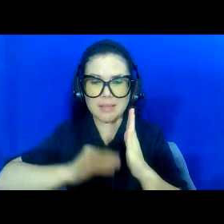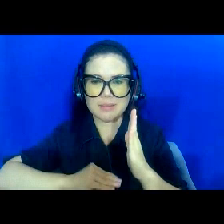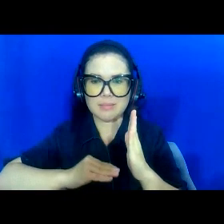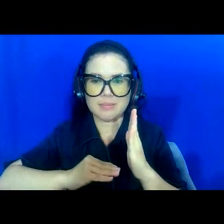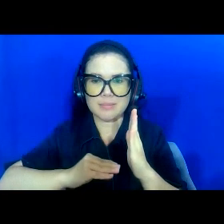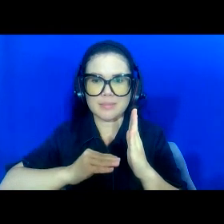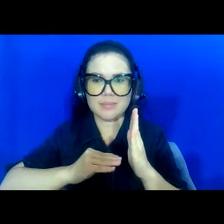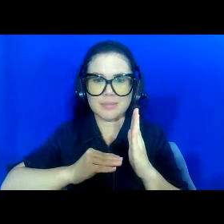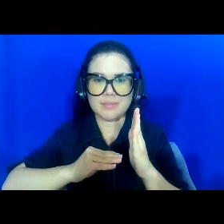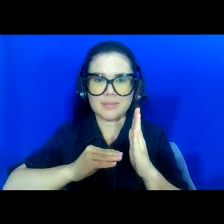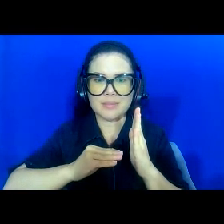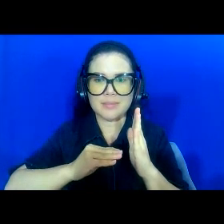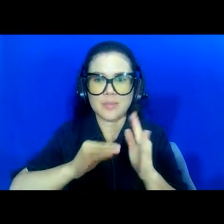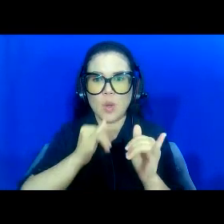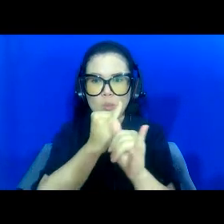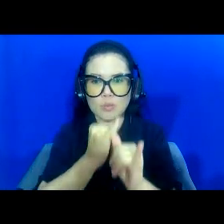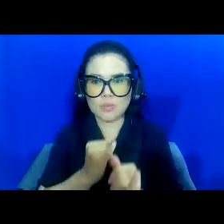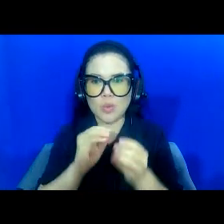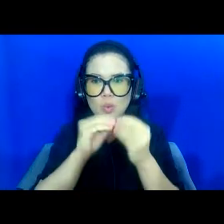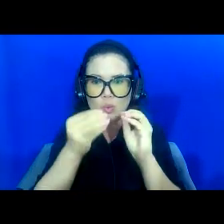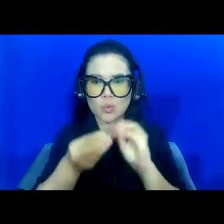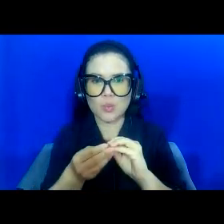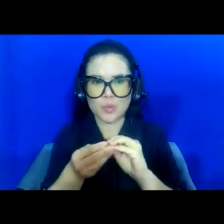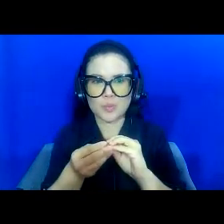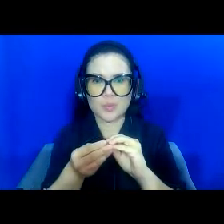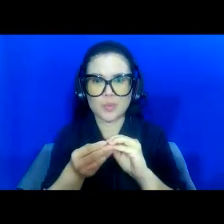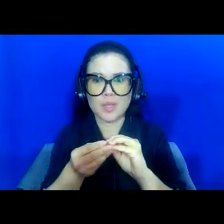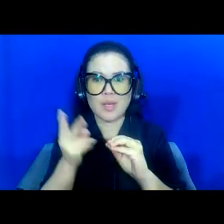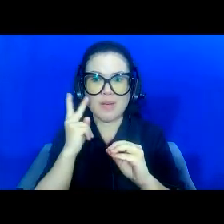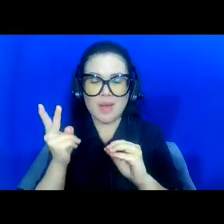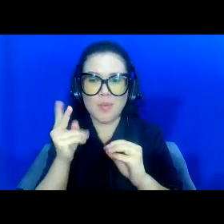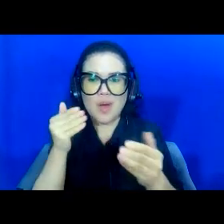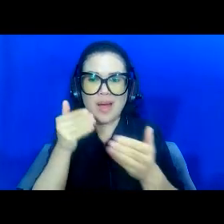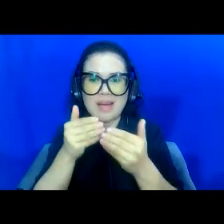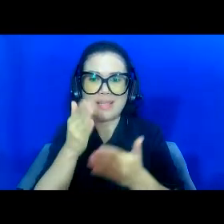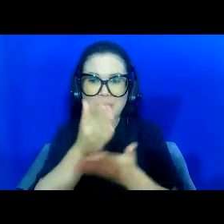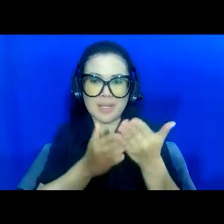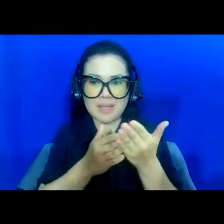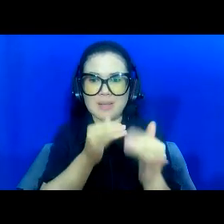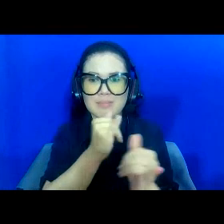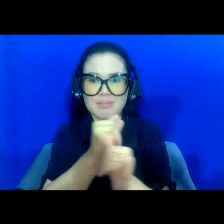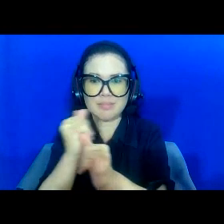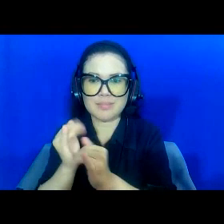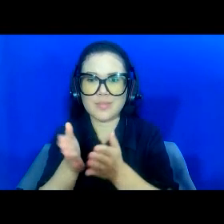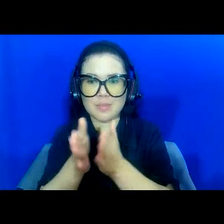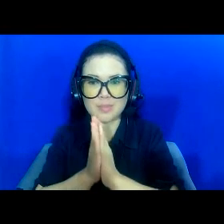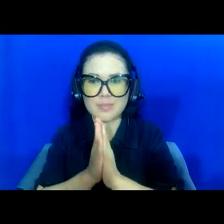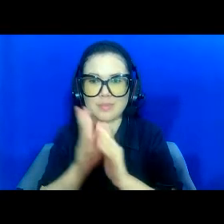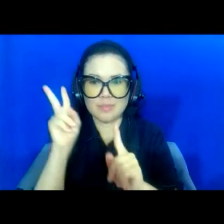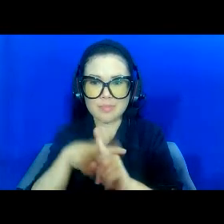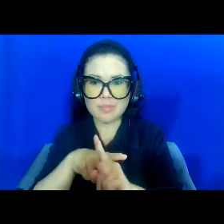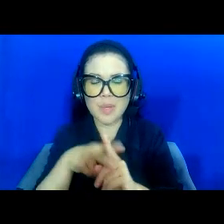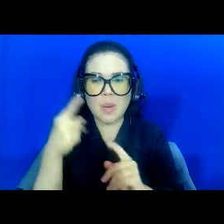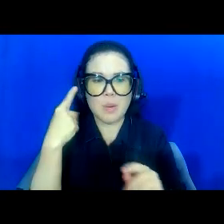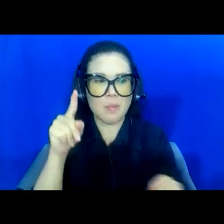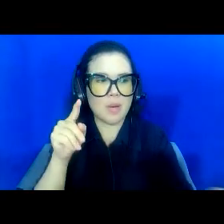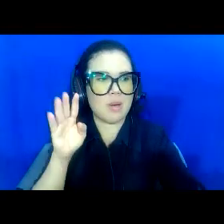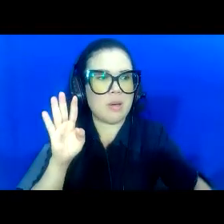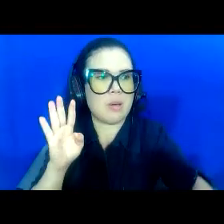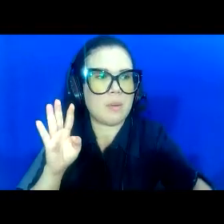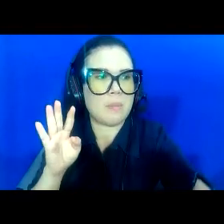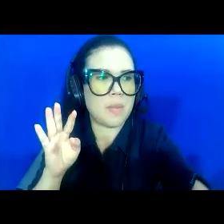entidades, porque son el 62%, o sea, más de la mitad de las entidades que solicitaron para el componente B, que era educación y